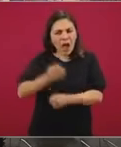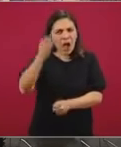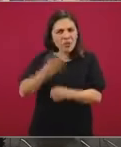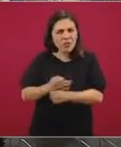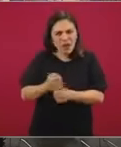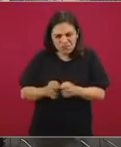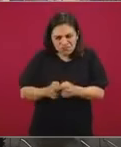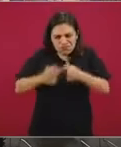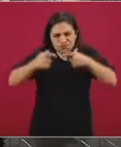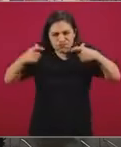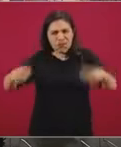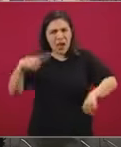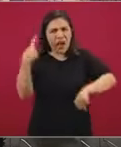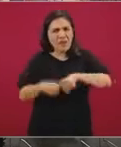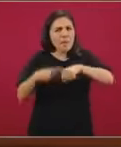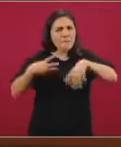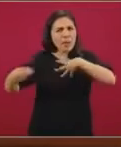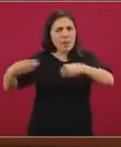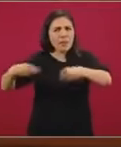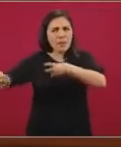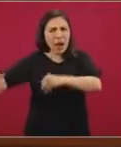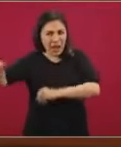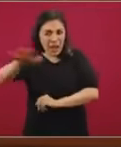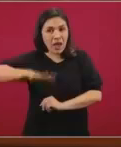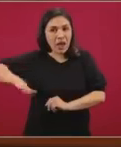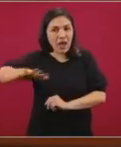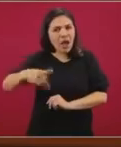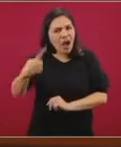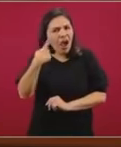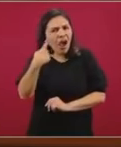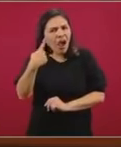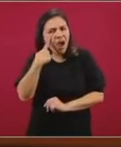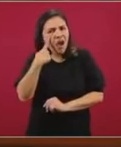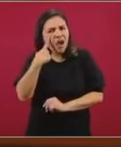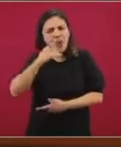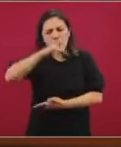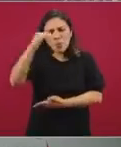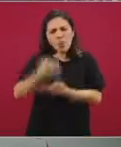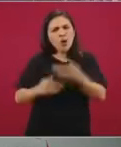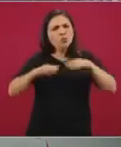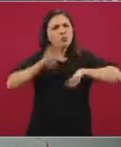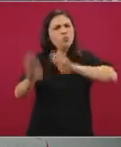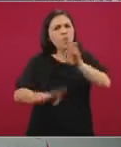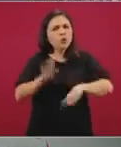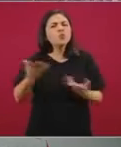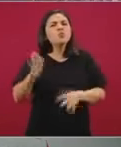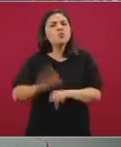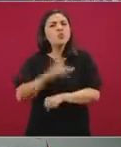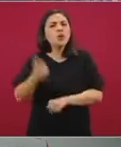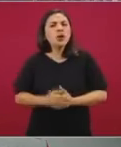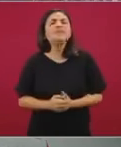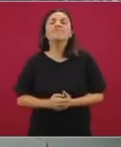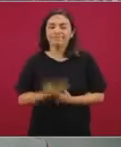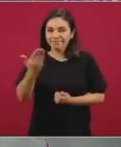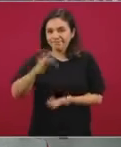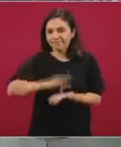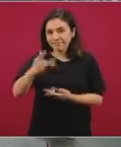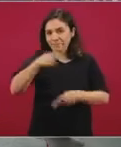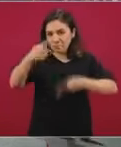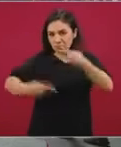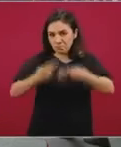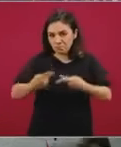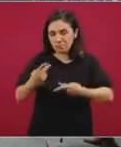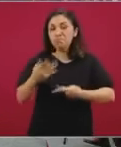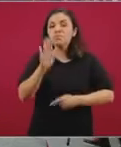propagación tan grande ha disminuido notablemente la mortalidad? Cómo no. Gracias Nuni, por